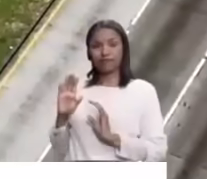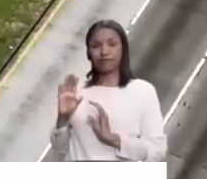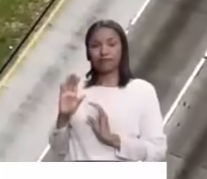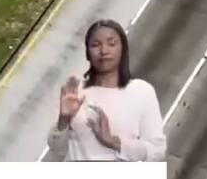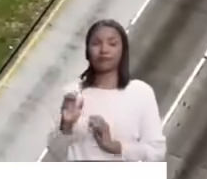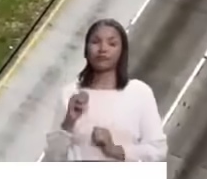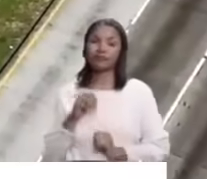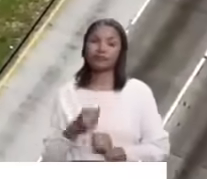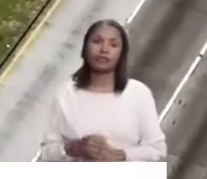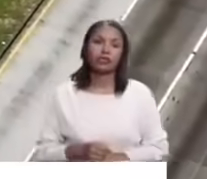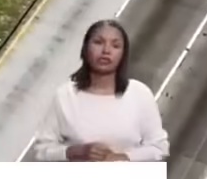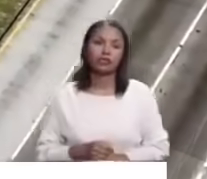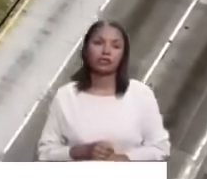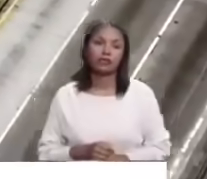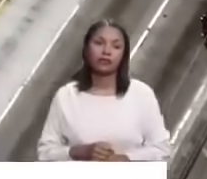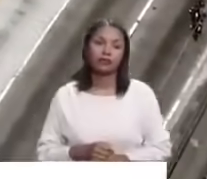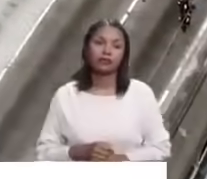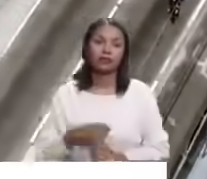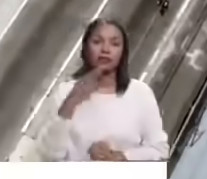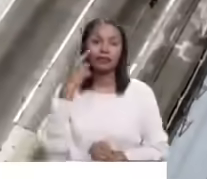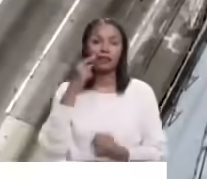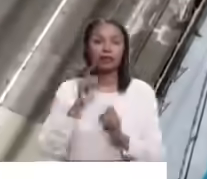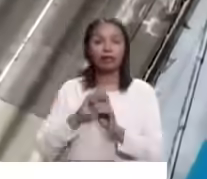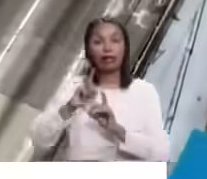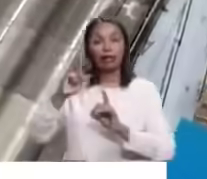el área de atrás